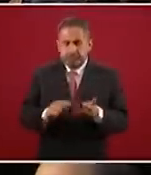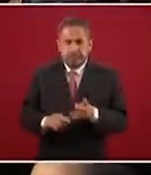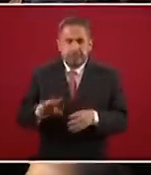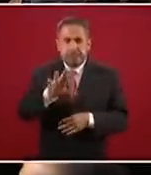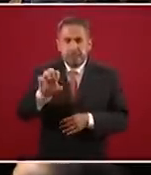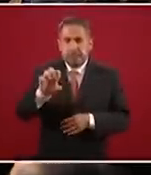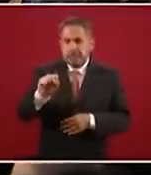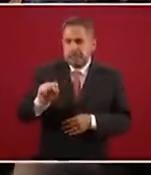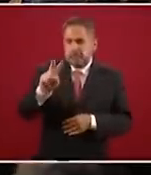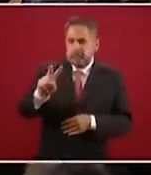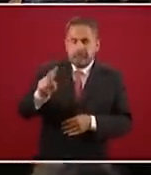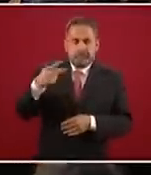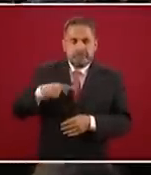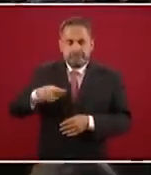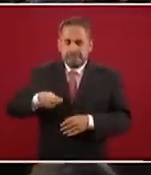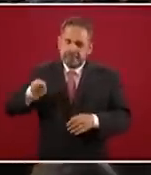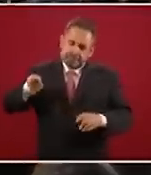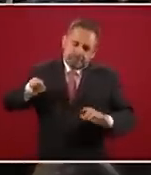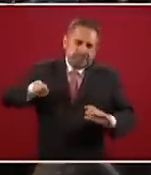562 personas sentenciadas,